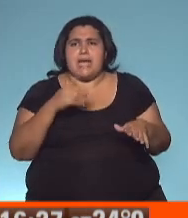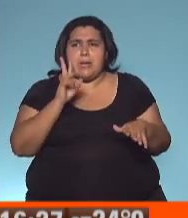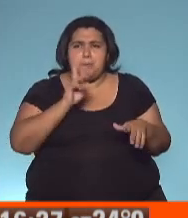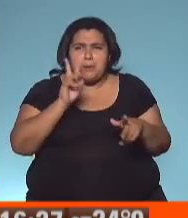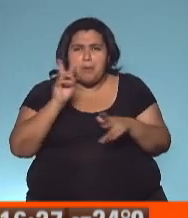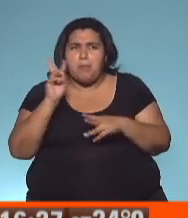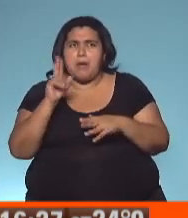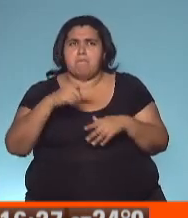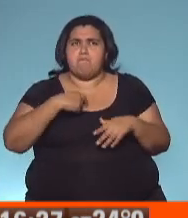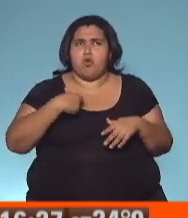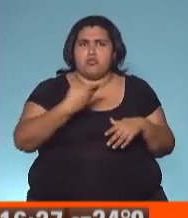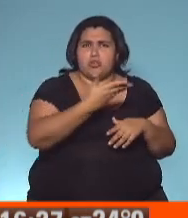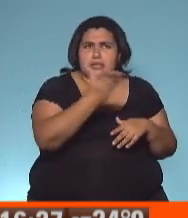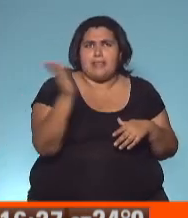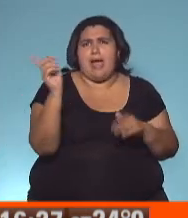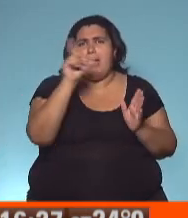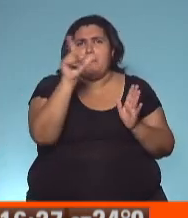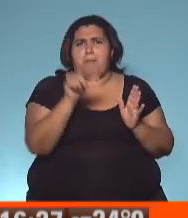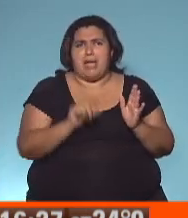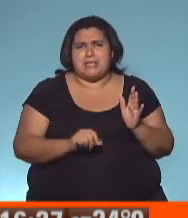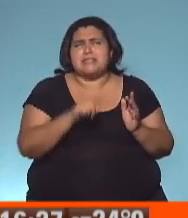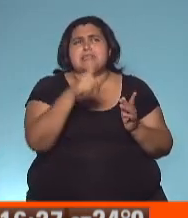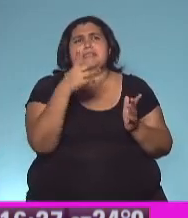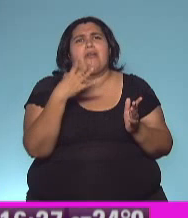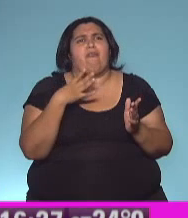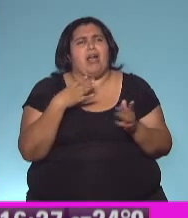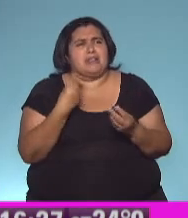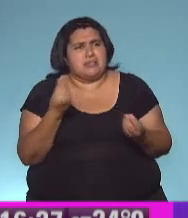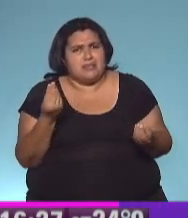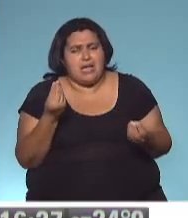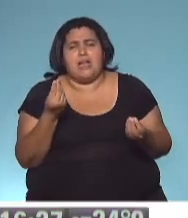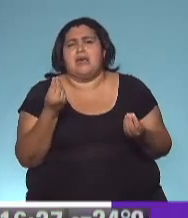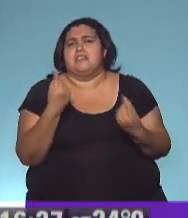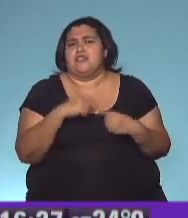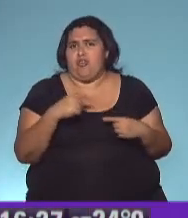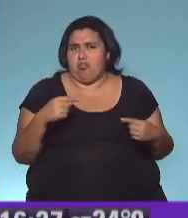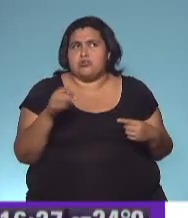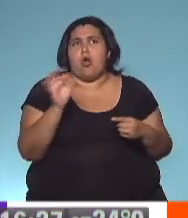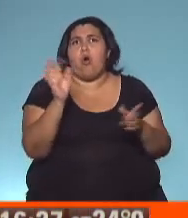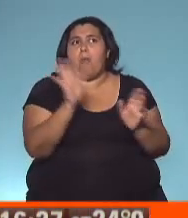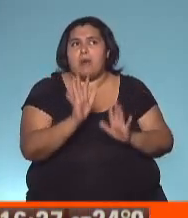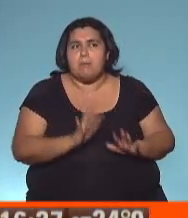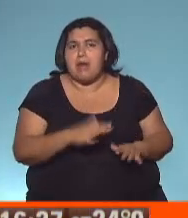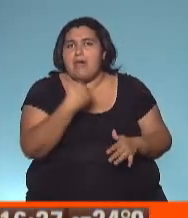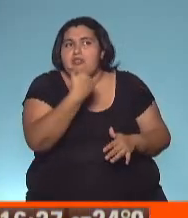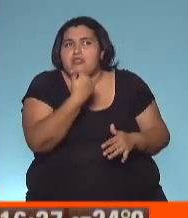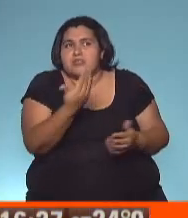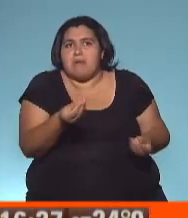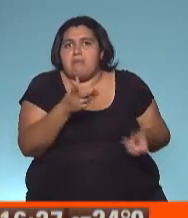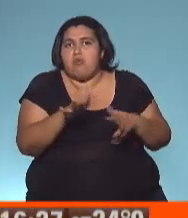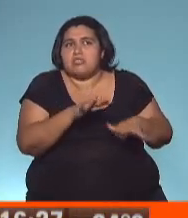la sociedad, el país, en la falta de quizás o no estar preparado para lo que estamos viviendo a nivel